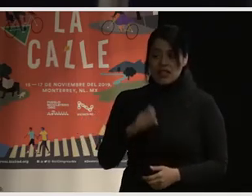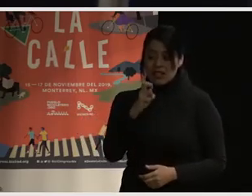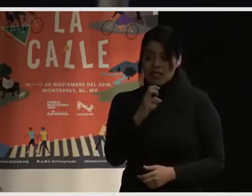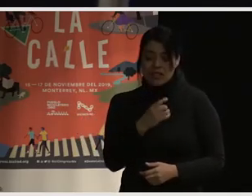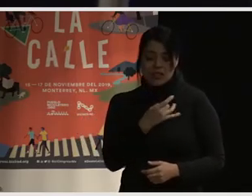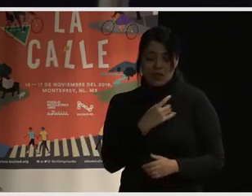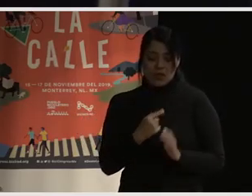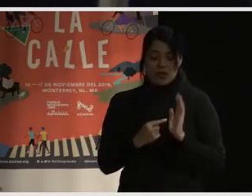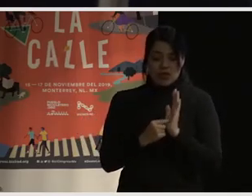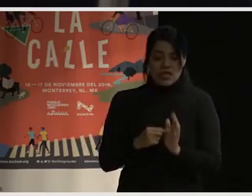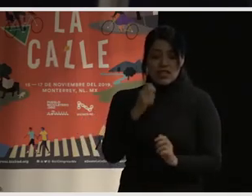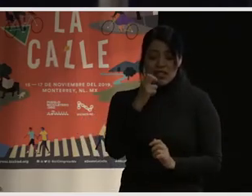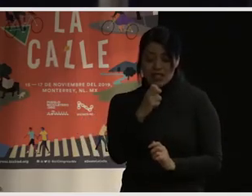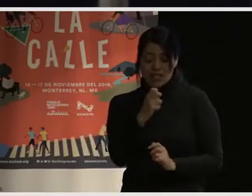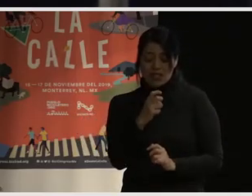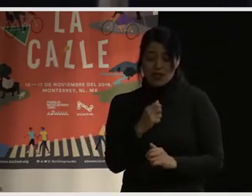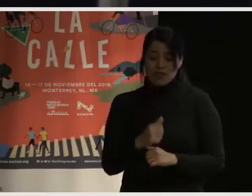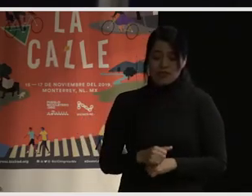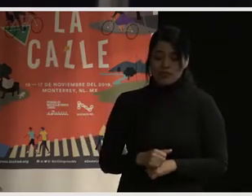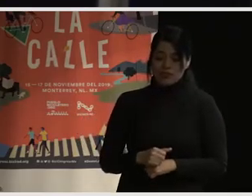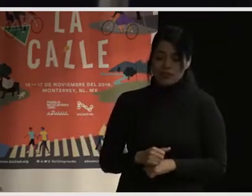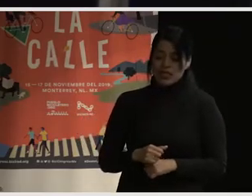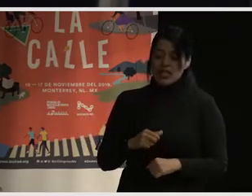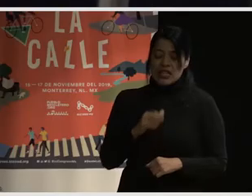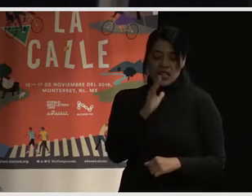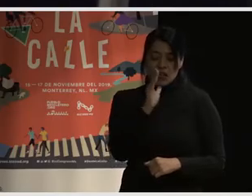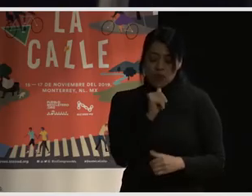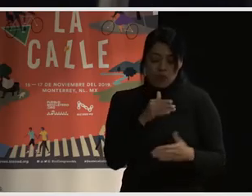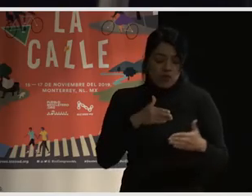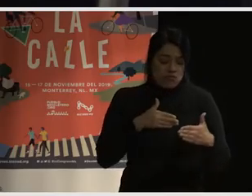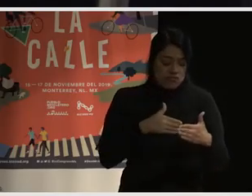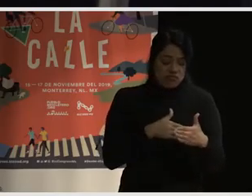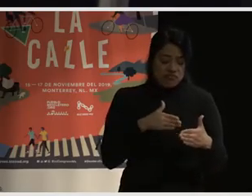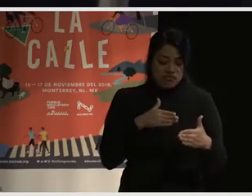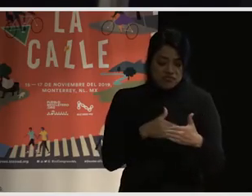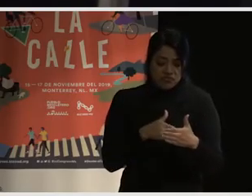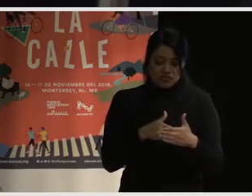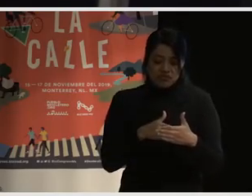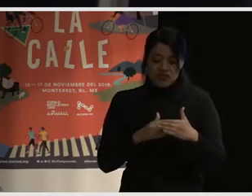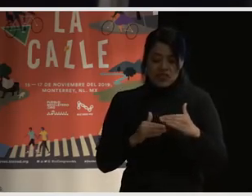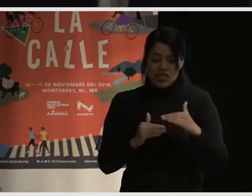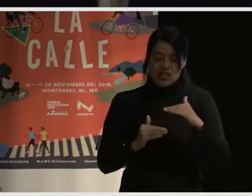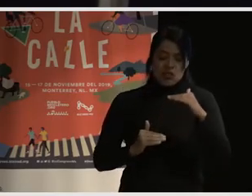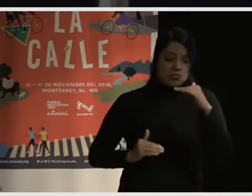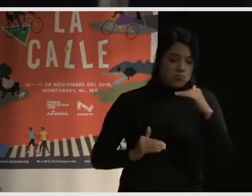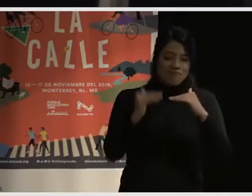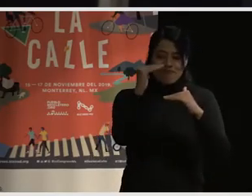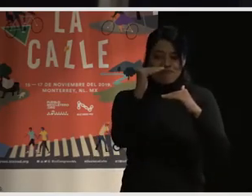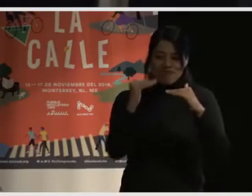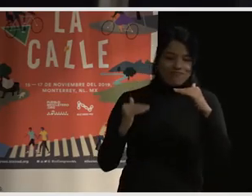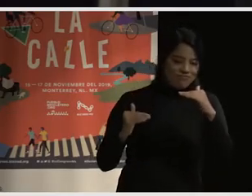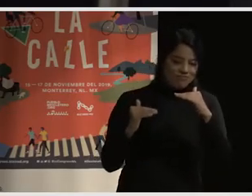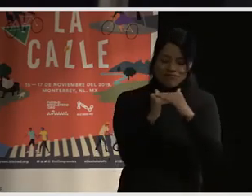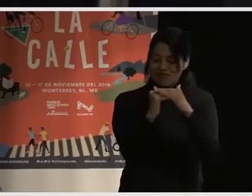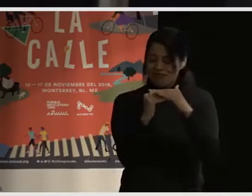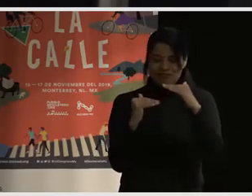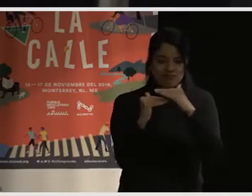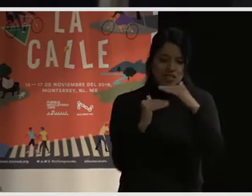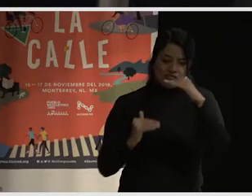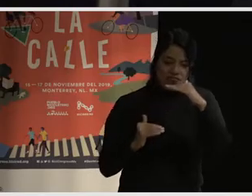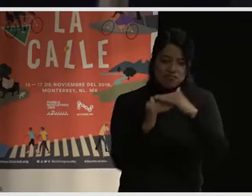nos ha costado el estar estáticos ni ni vamos poder los anti nuevos para atrás son los retos que yo he estado